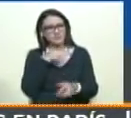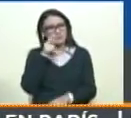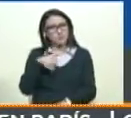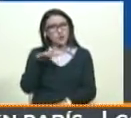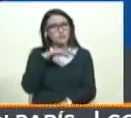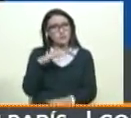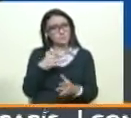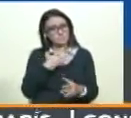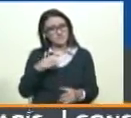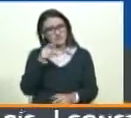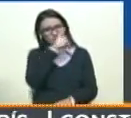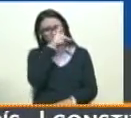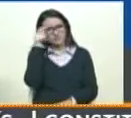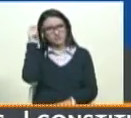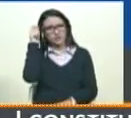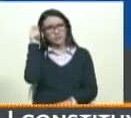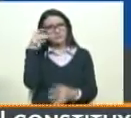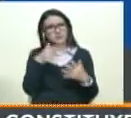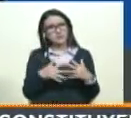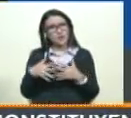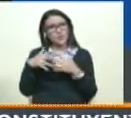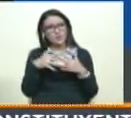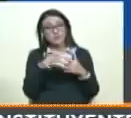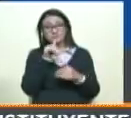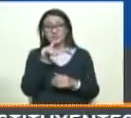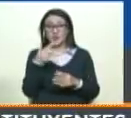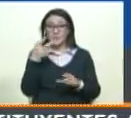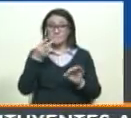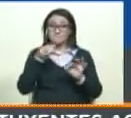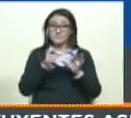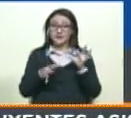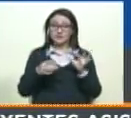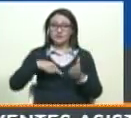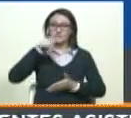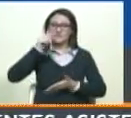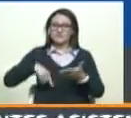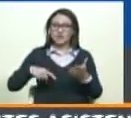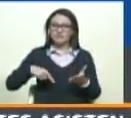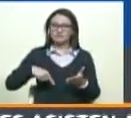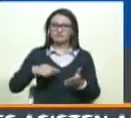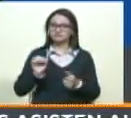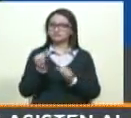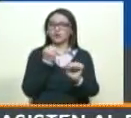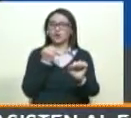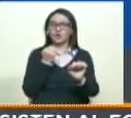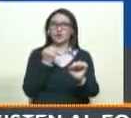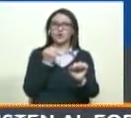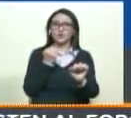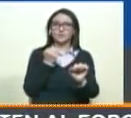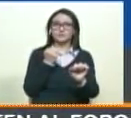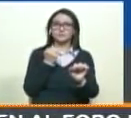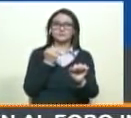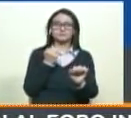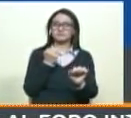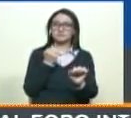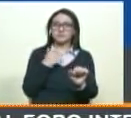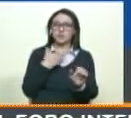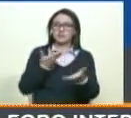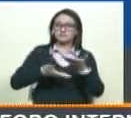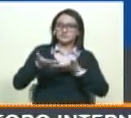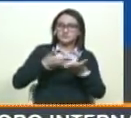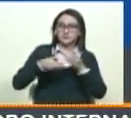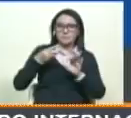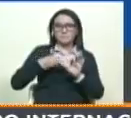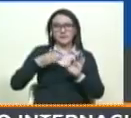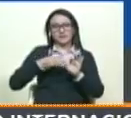presidente Donald Trump, a los 3 días que se anunció el Petro, firmó una orden ejecutiva impidiendo que se pudiese transar con el